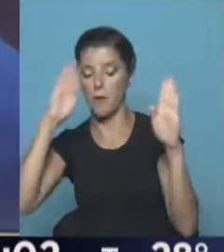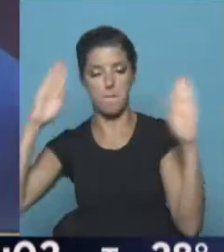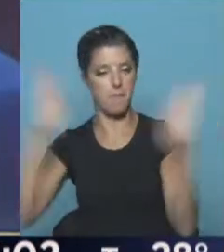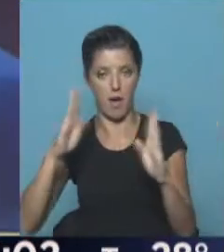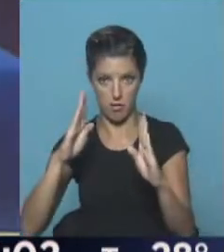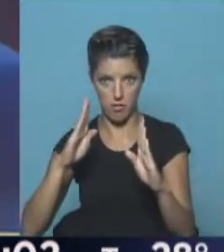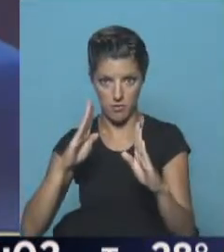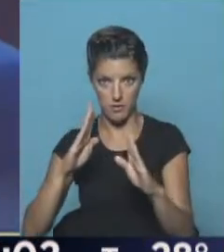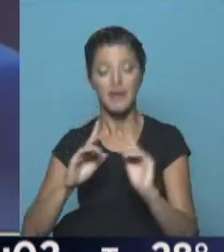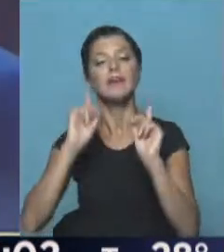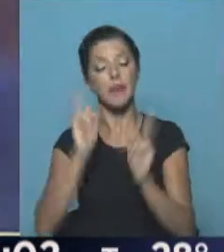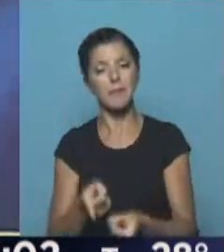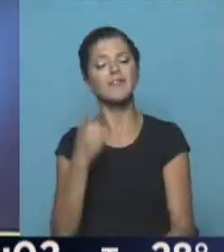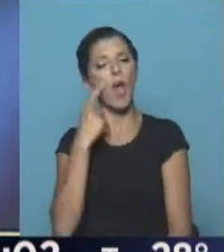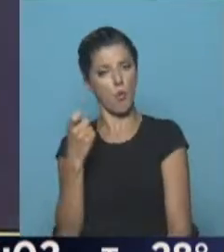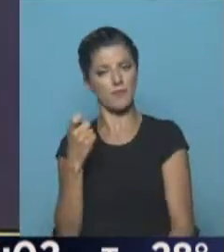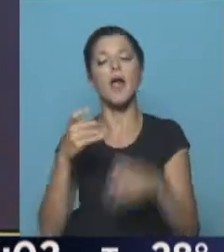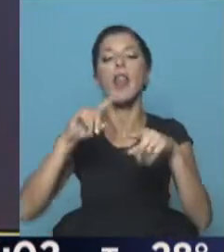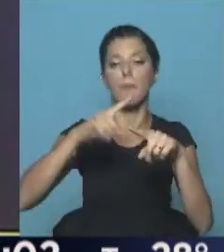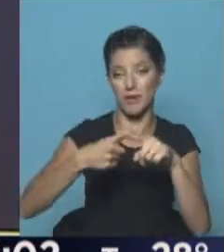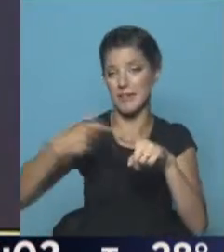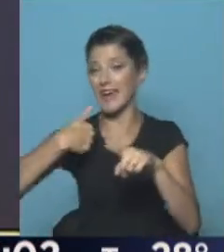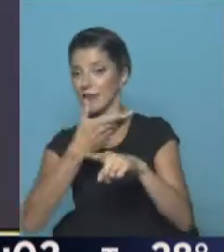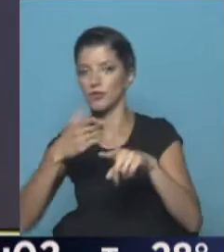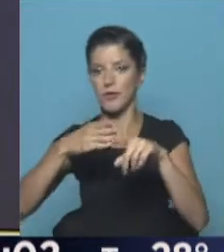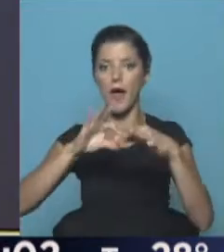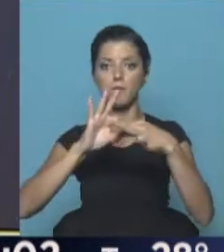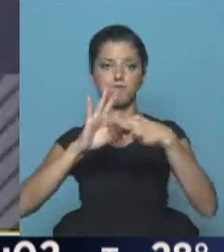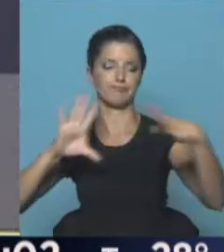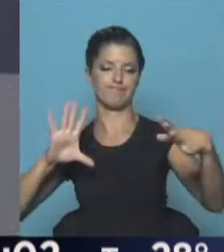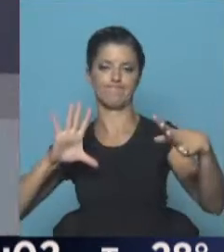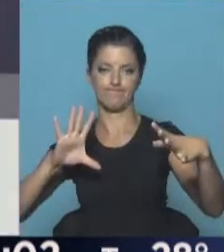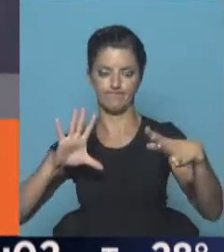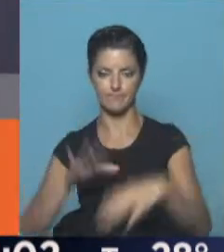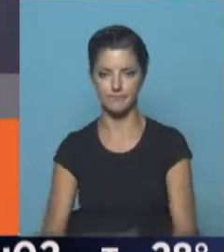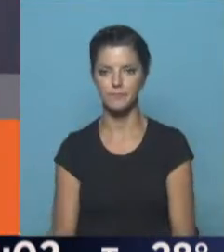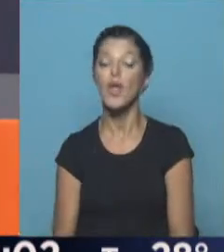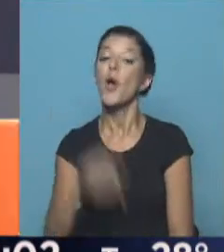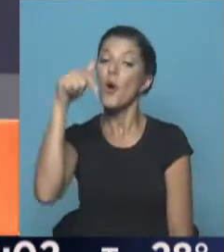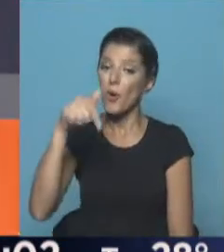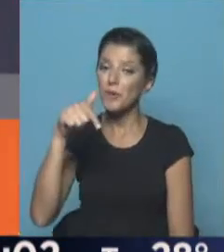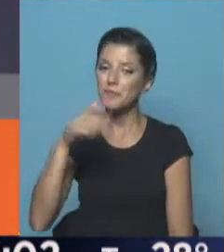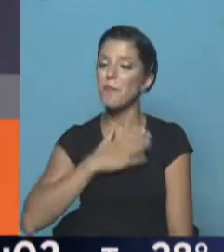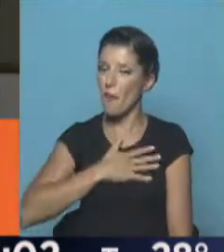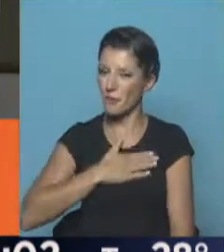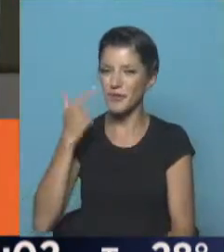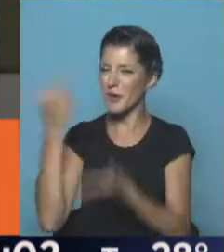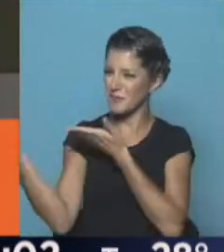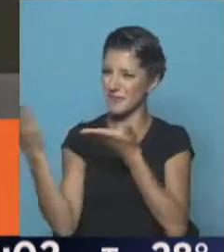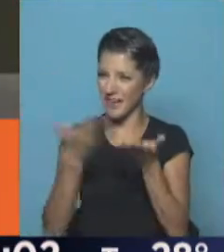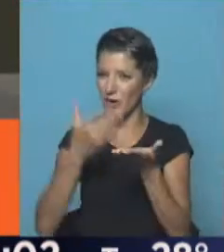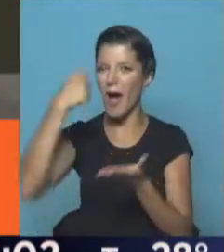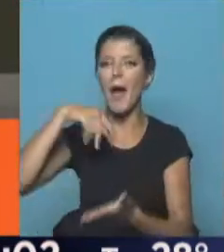sobre todo un divorcio entre la política y la sociedad tenemos hoy el gusto de contar con un invitado amílcar